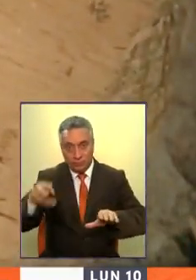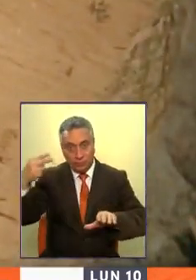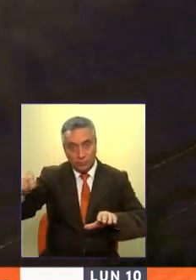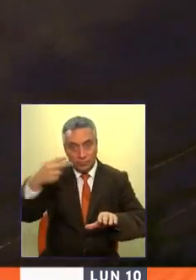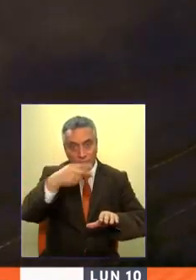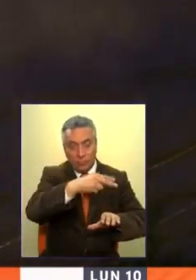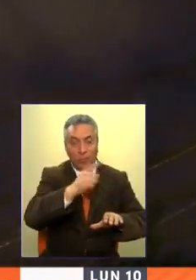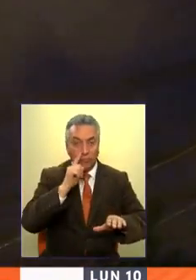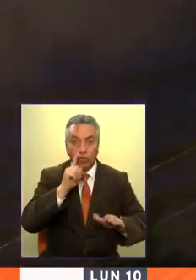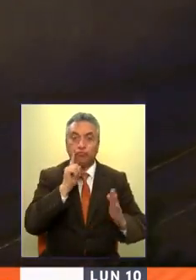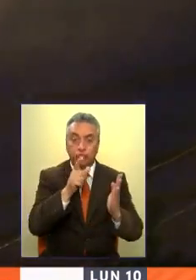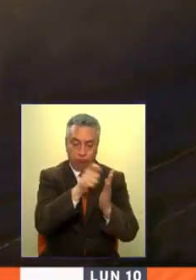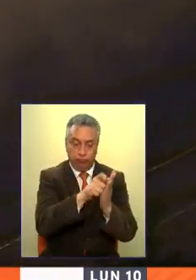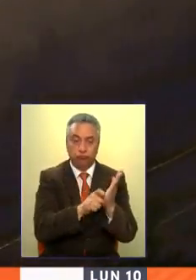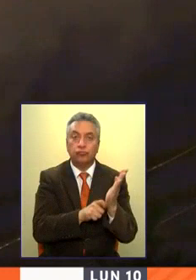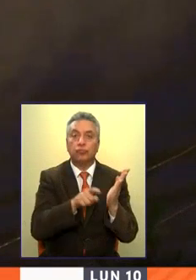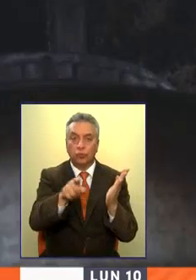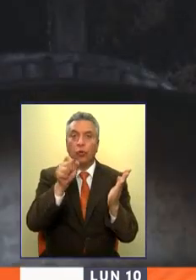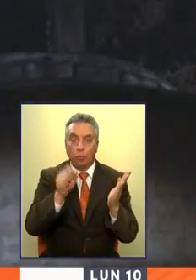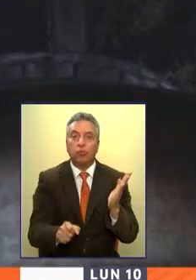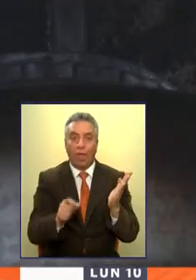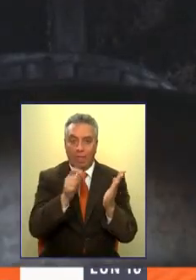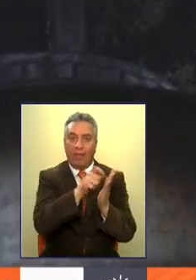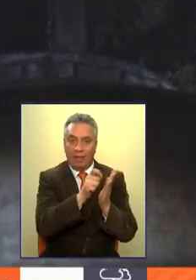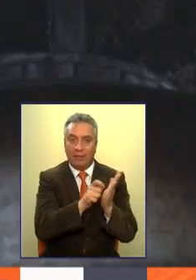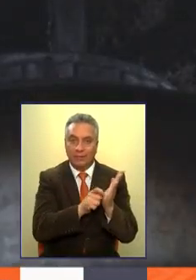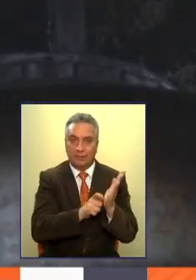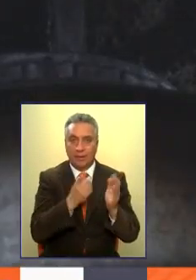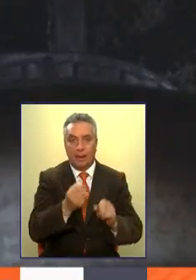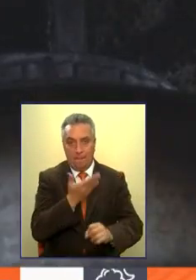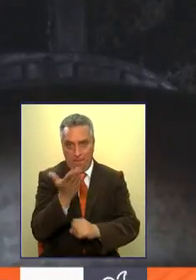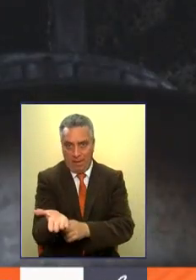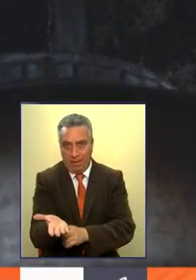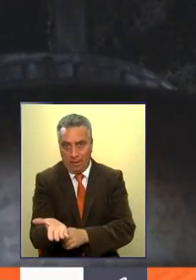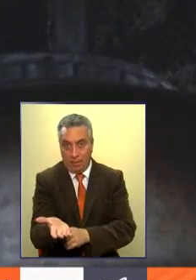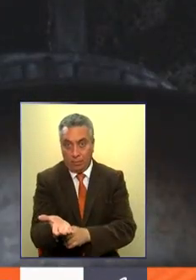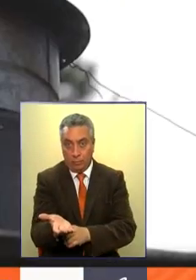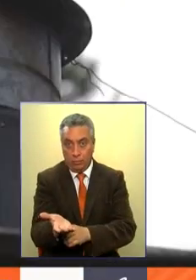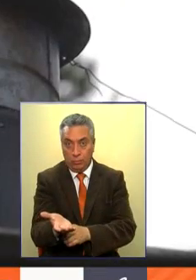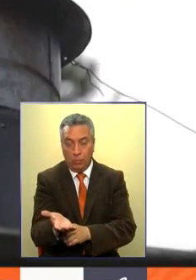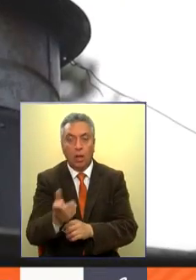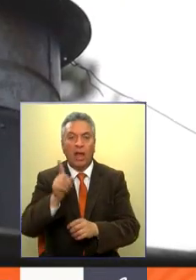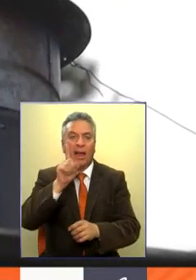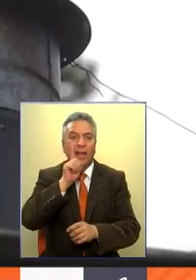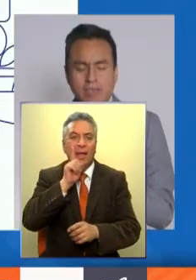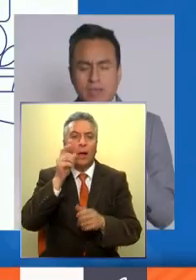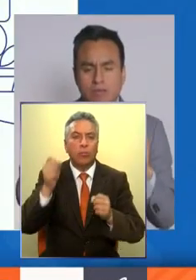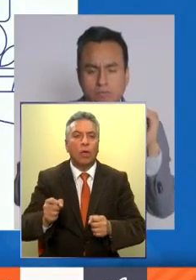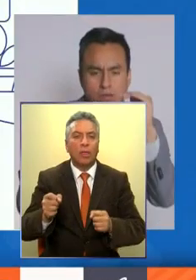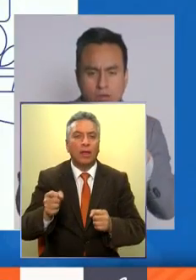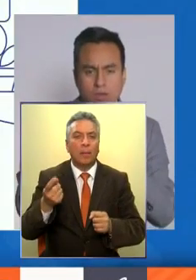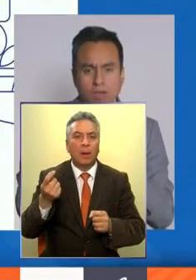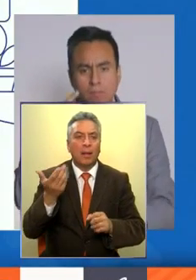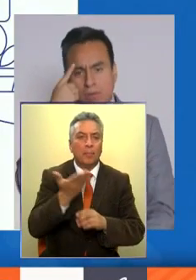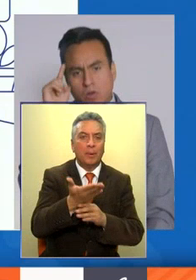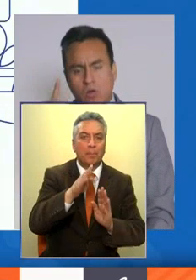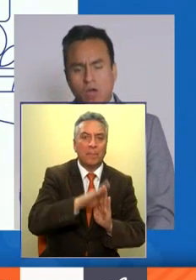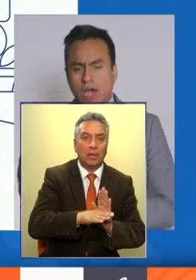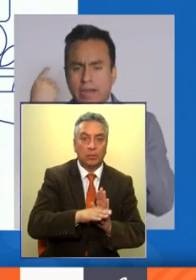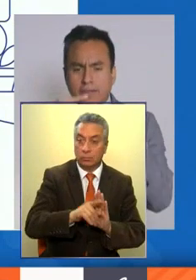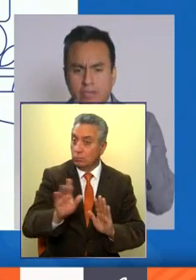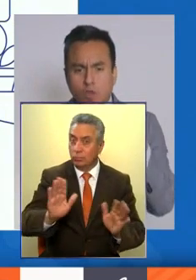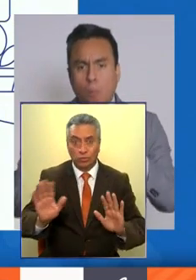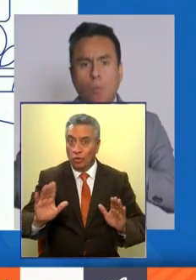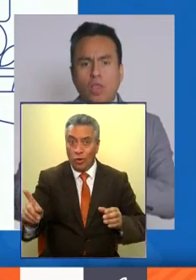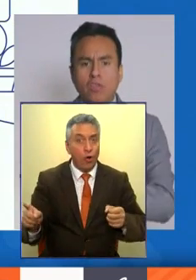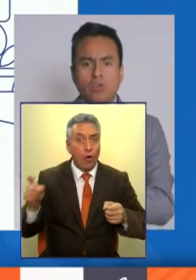un formulario disponible para solicitarlo. Pero, ¿todos pueden optar a esta tarifa especial? Pero no hay ningún requisito de